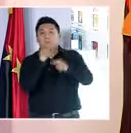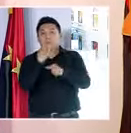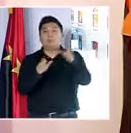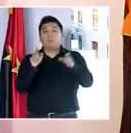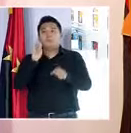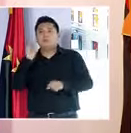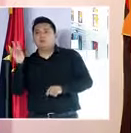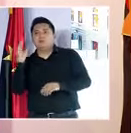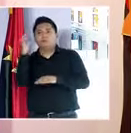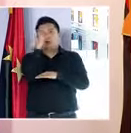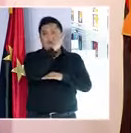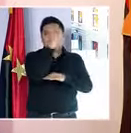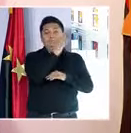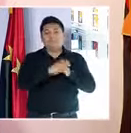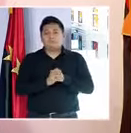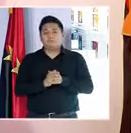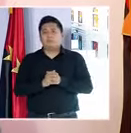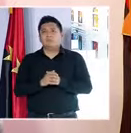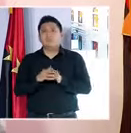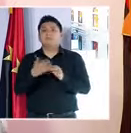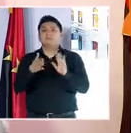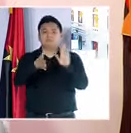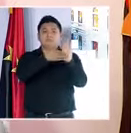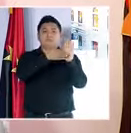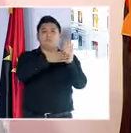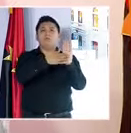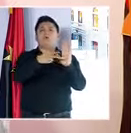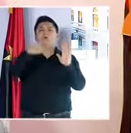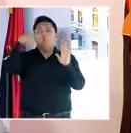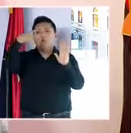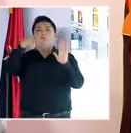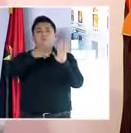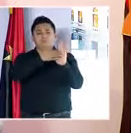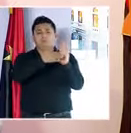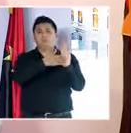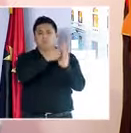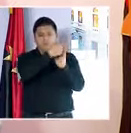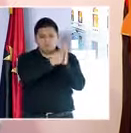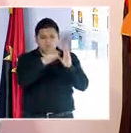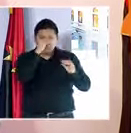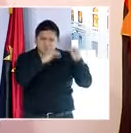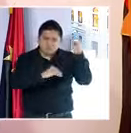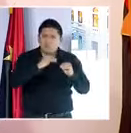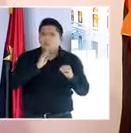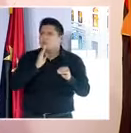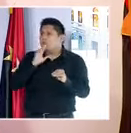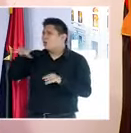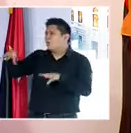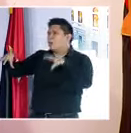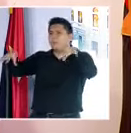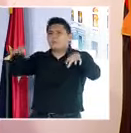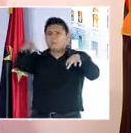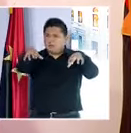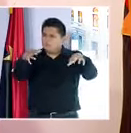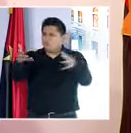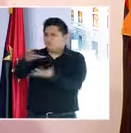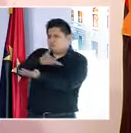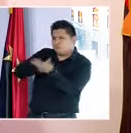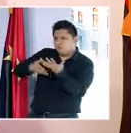Eso ha producido dos documentos importantes construidos con los diferentes sectores económicos